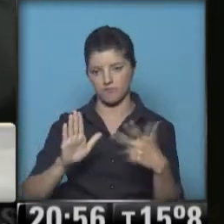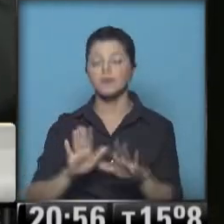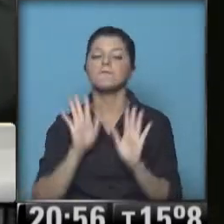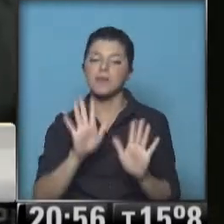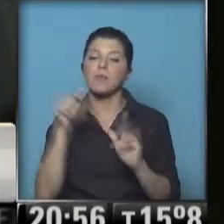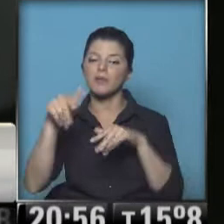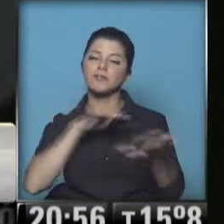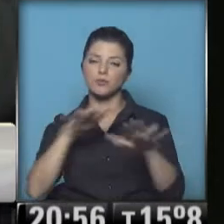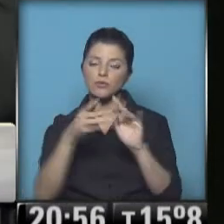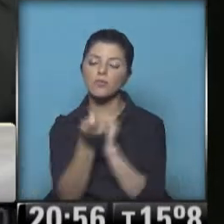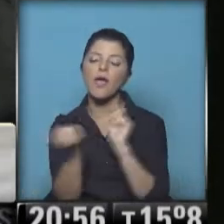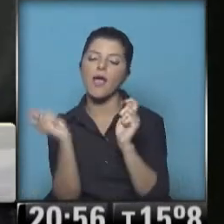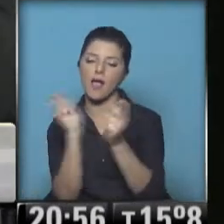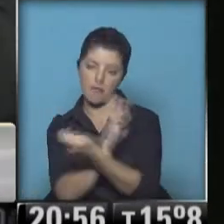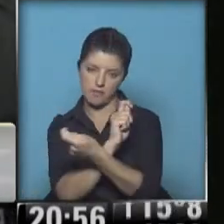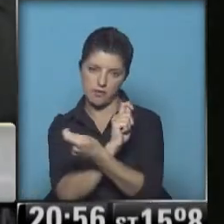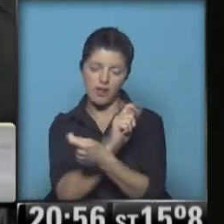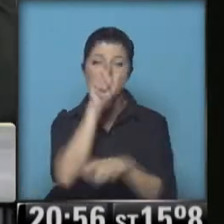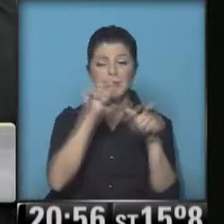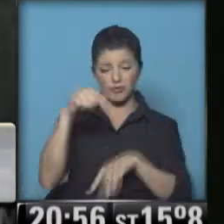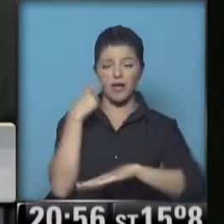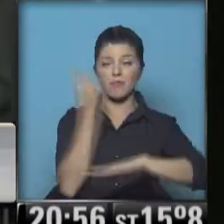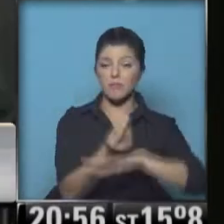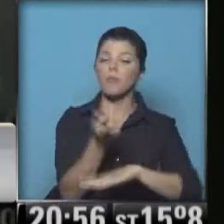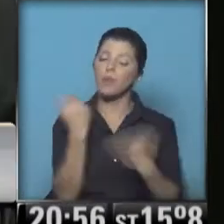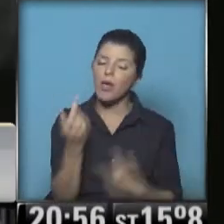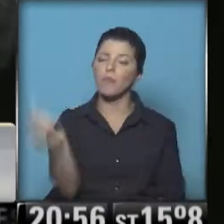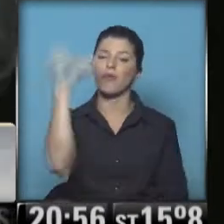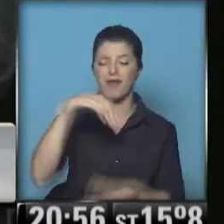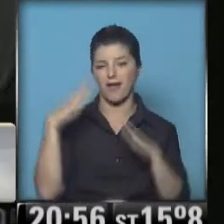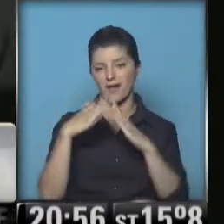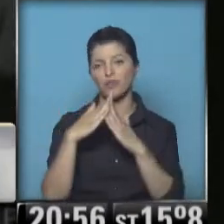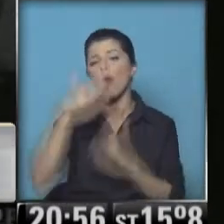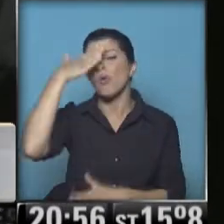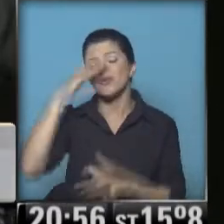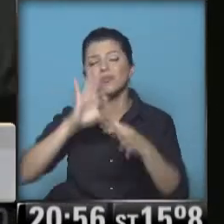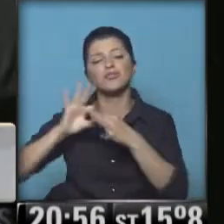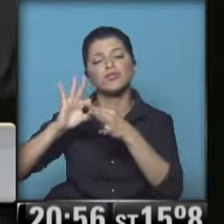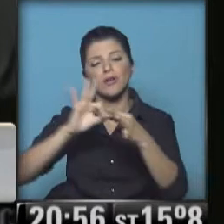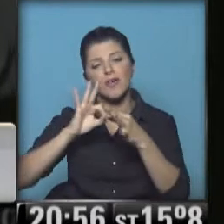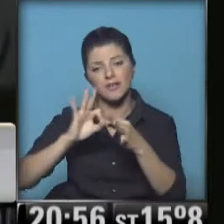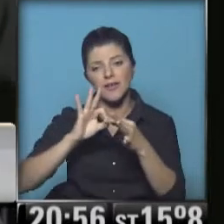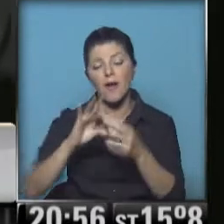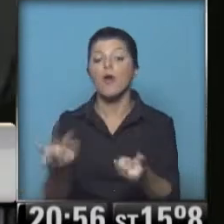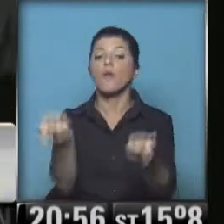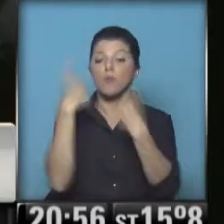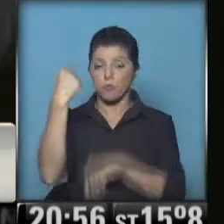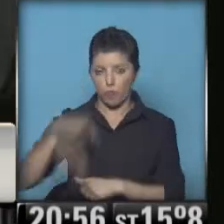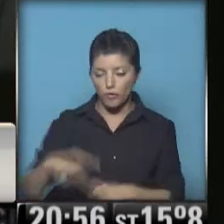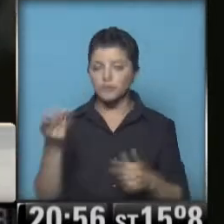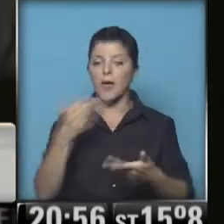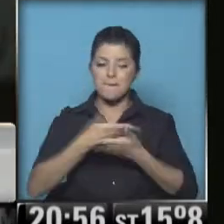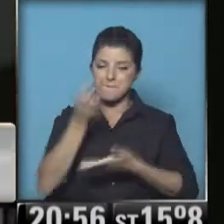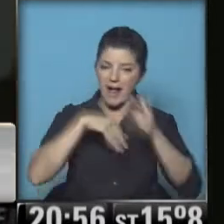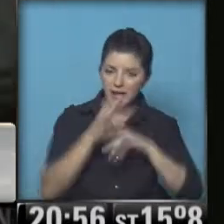que esta situación se revierta, los pobladores puedan venir a su casa. Por último, solidaridad, envío de pañales,